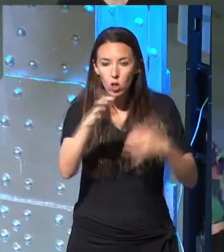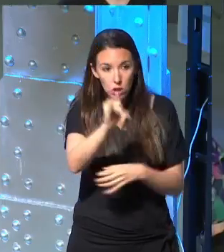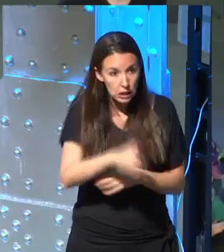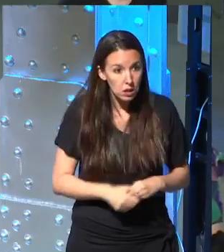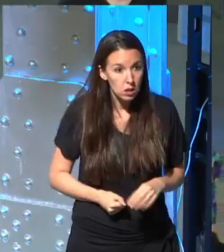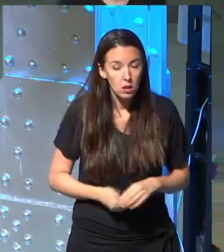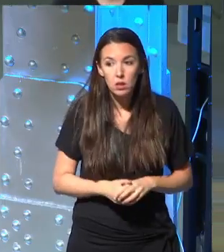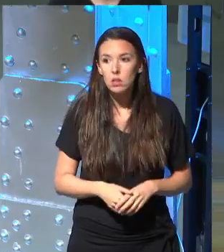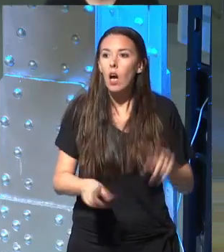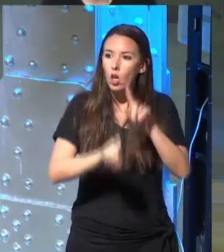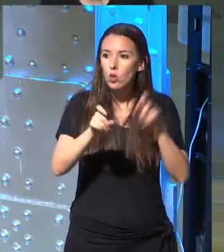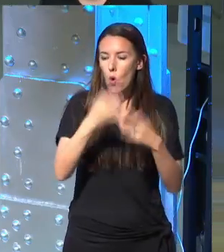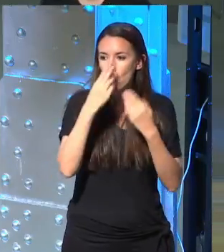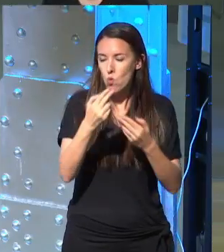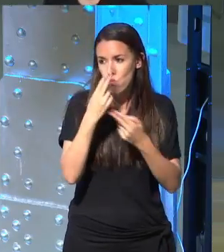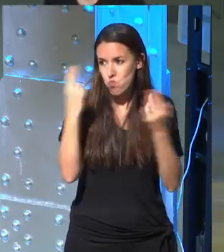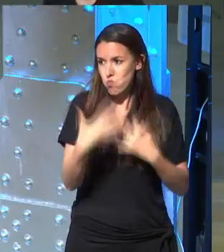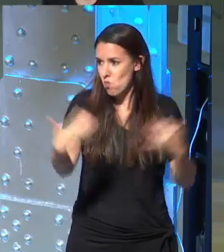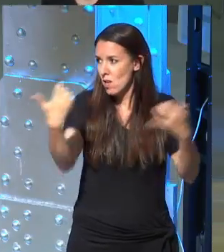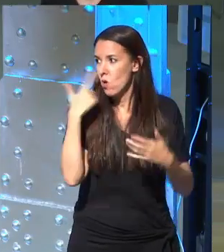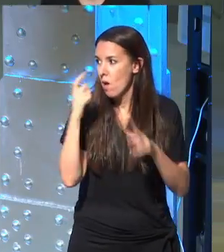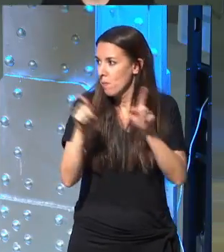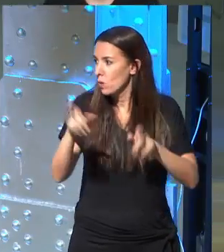Sí, ¿no? Pues turno para preguntas del público.